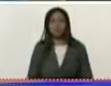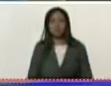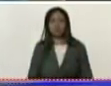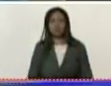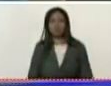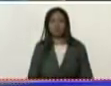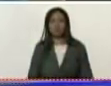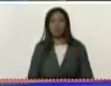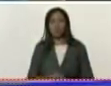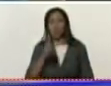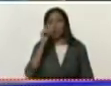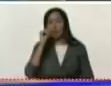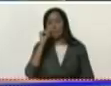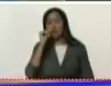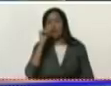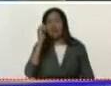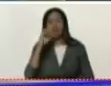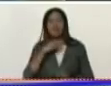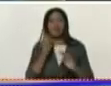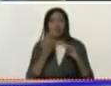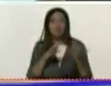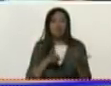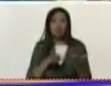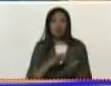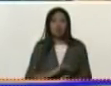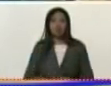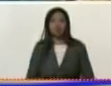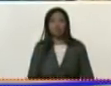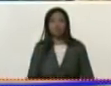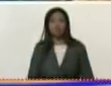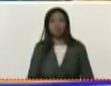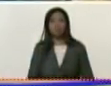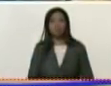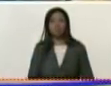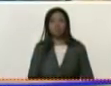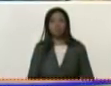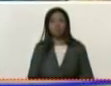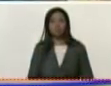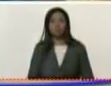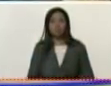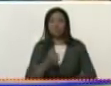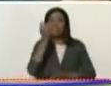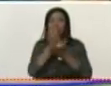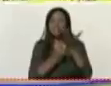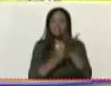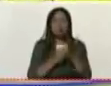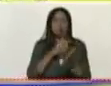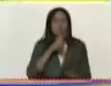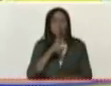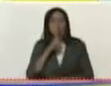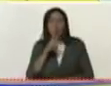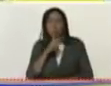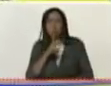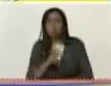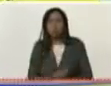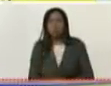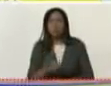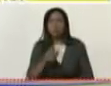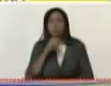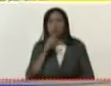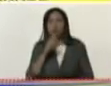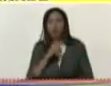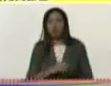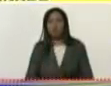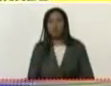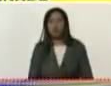del cabo primero, Luis Jean-Pierre Caraballo Marcano, asesinado vilmente en este asalto